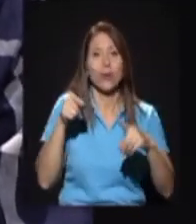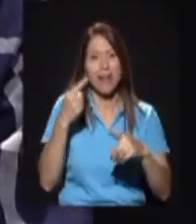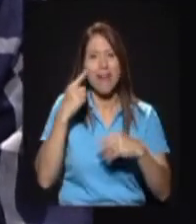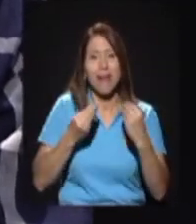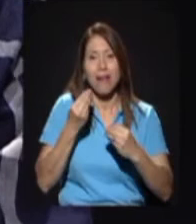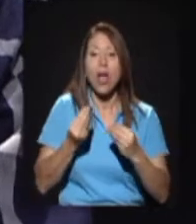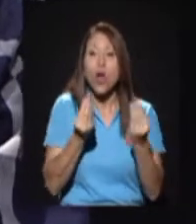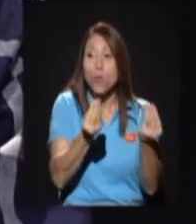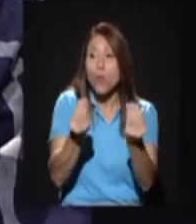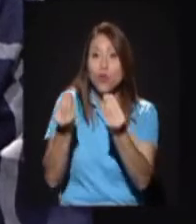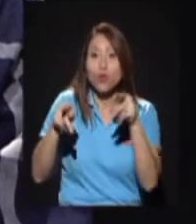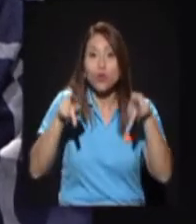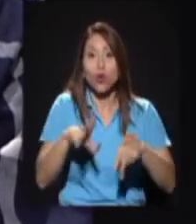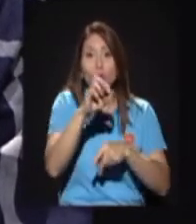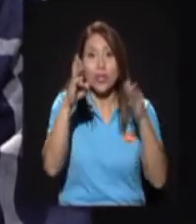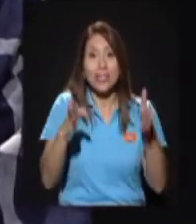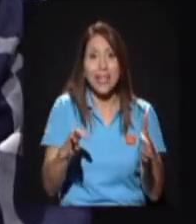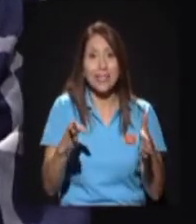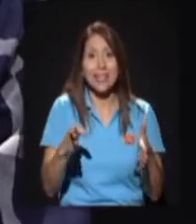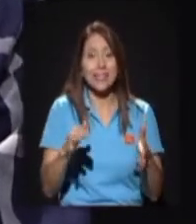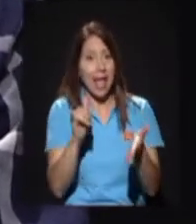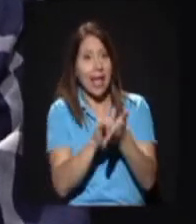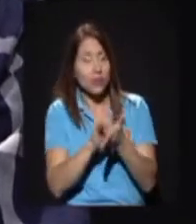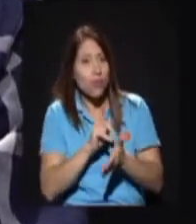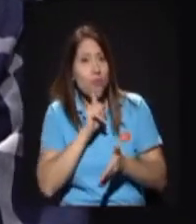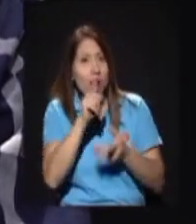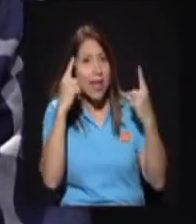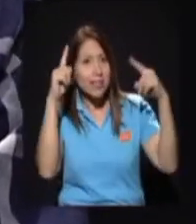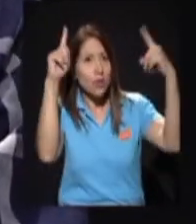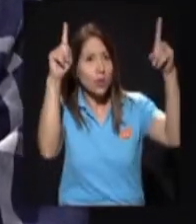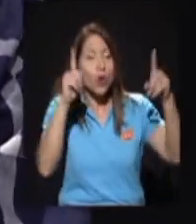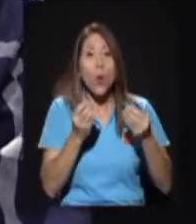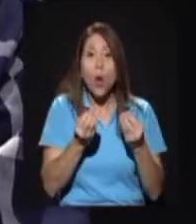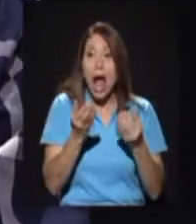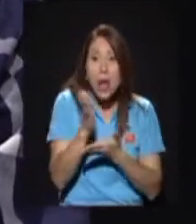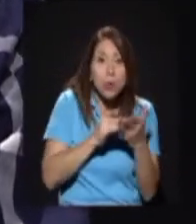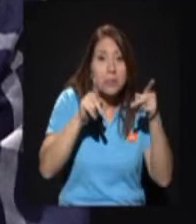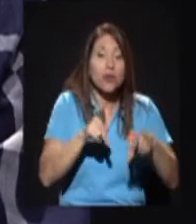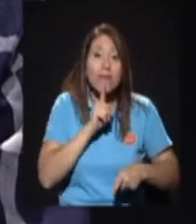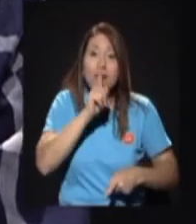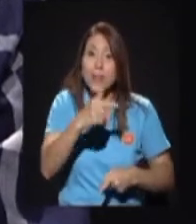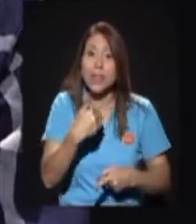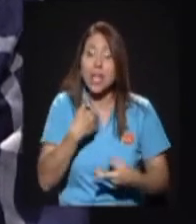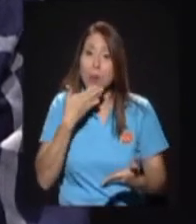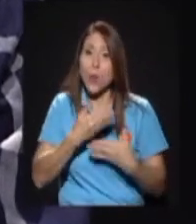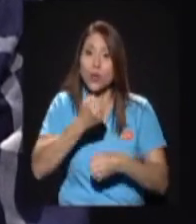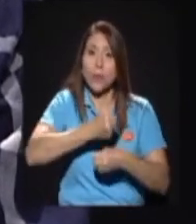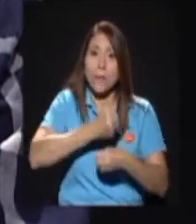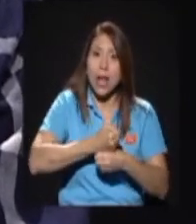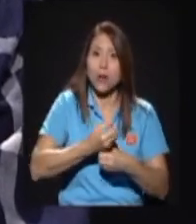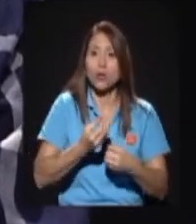costarricenses para los que esto ha sido exitoso. O sea, realmente tienen buenos empleos, son productivos. A veces uno tiene